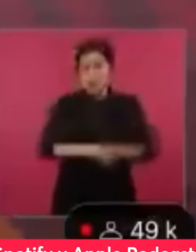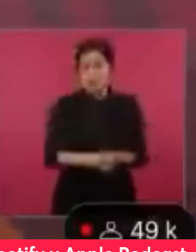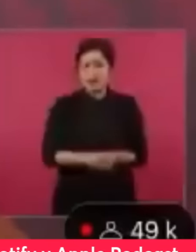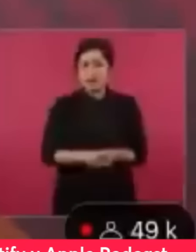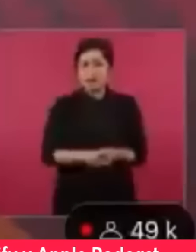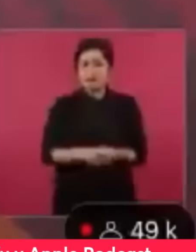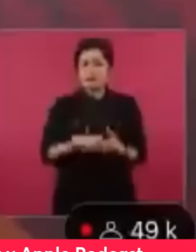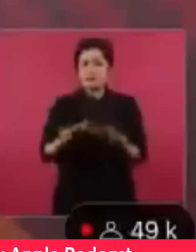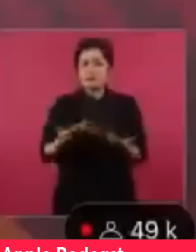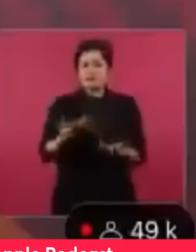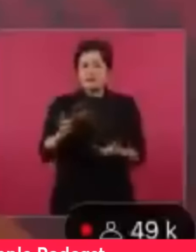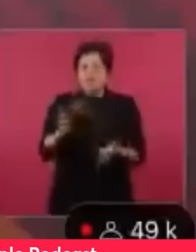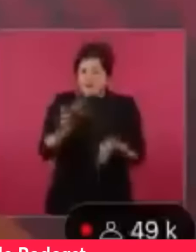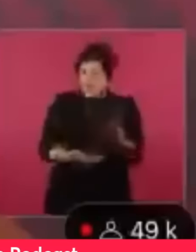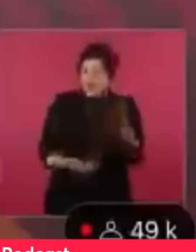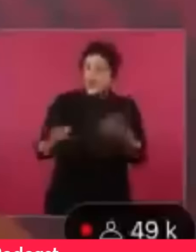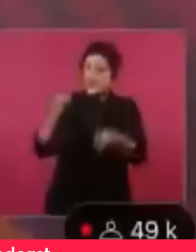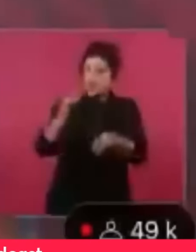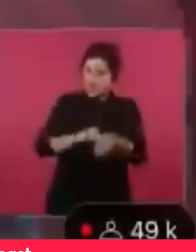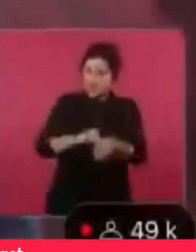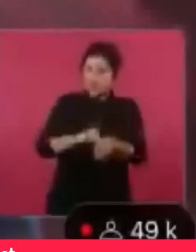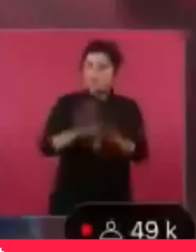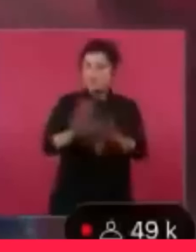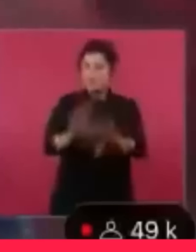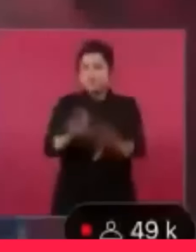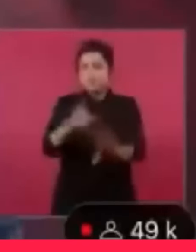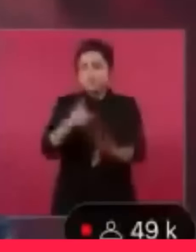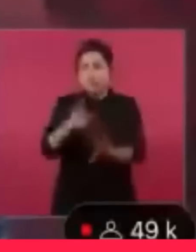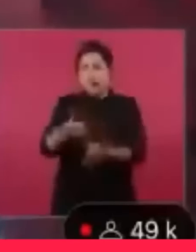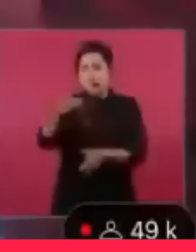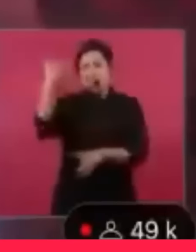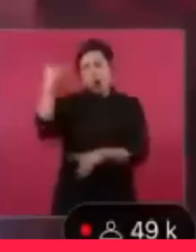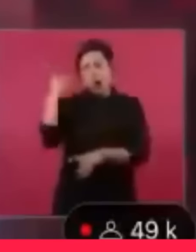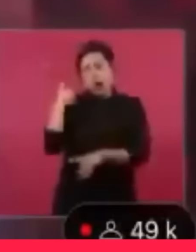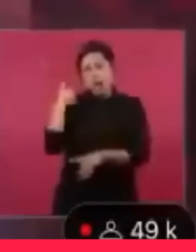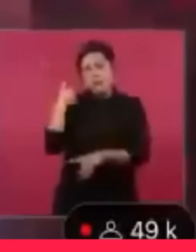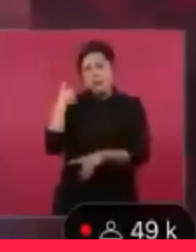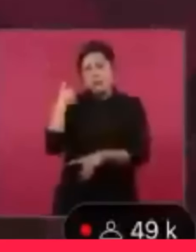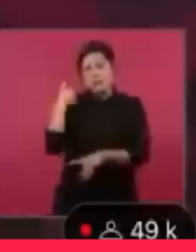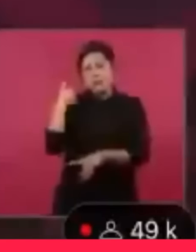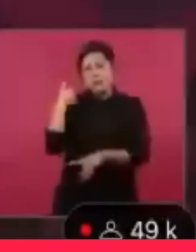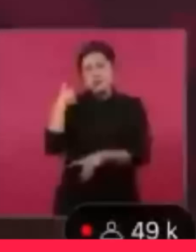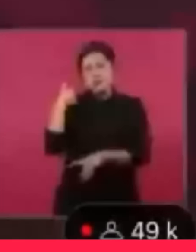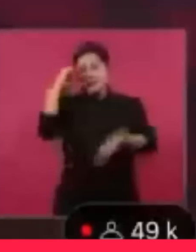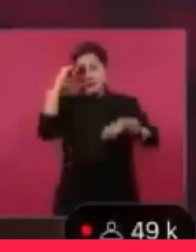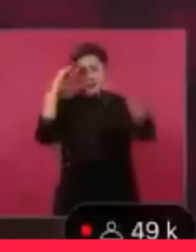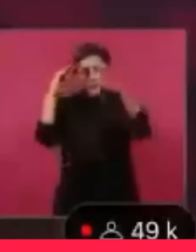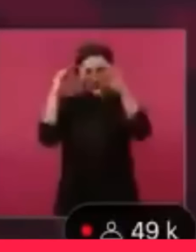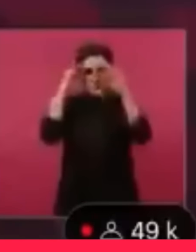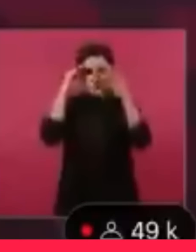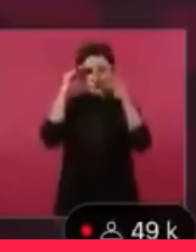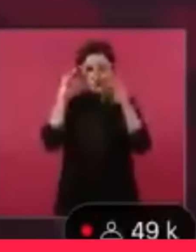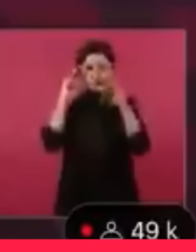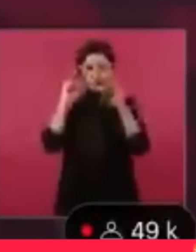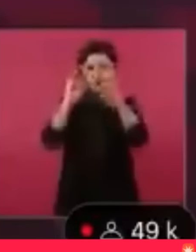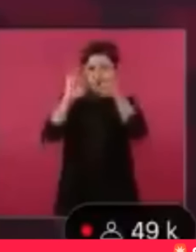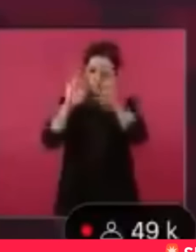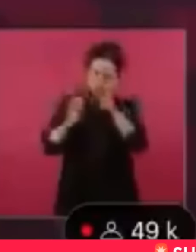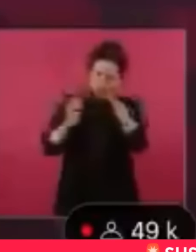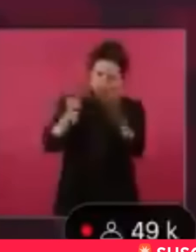eso y sin embargo qu nos pasó